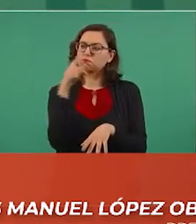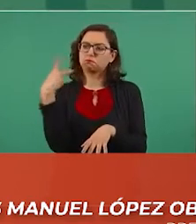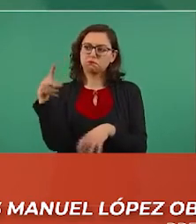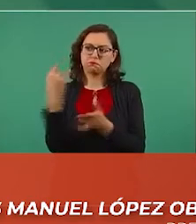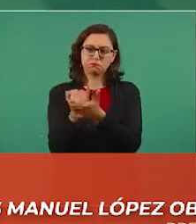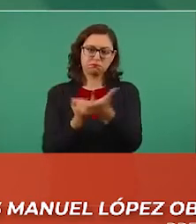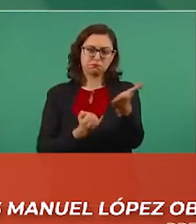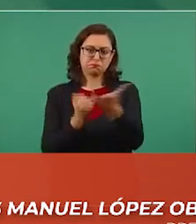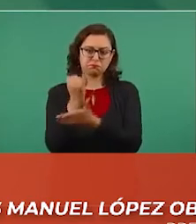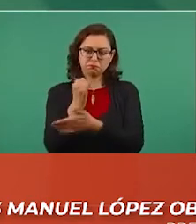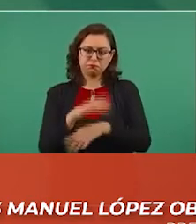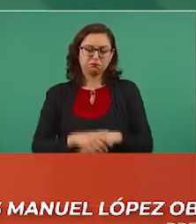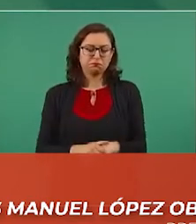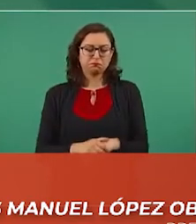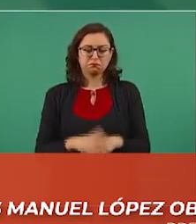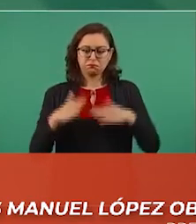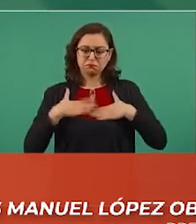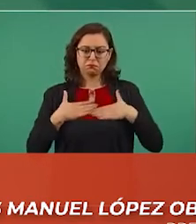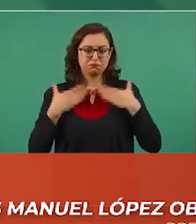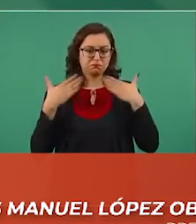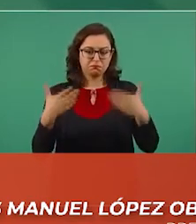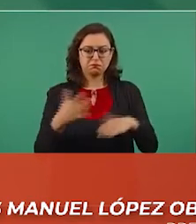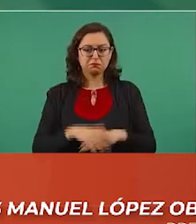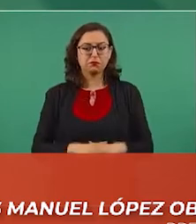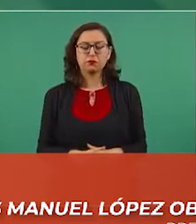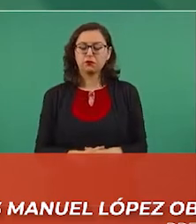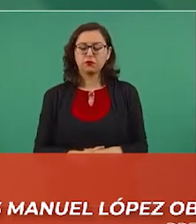Gracias, tengo mucha confianza. O sea,